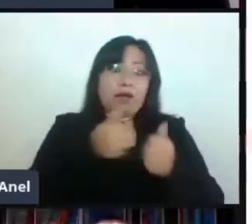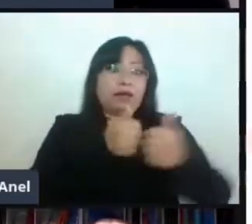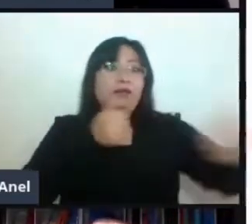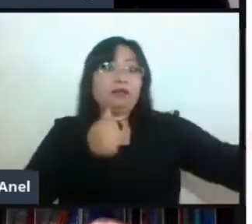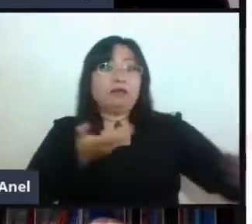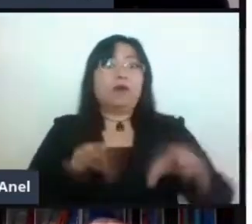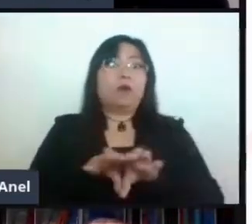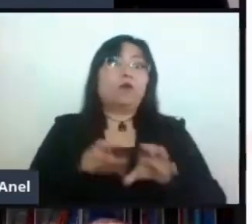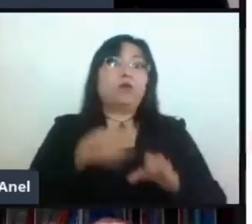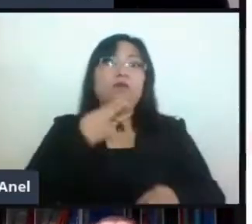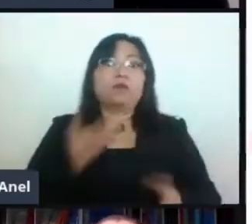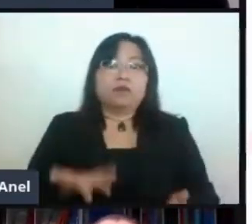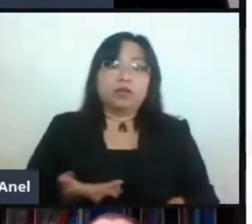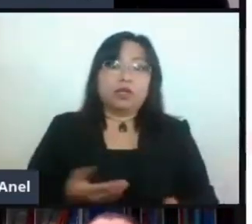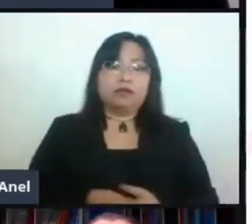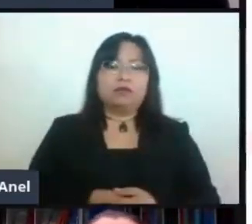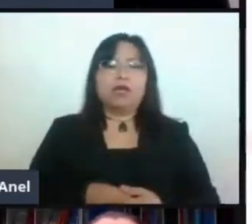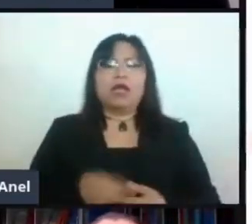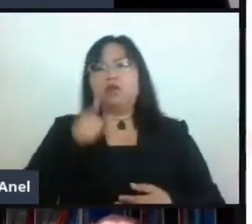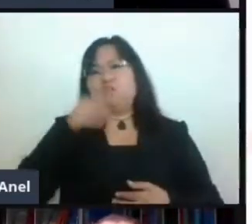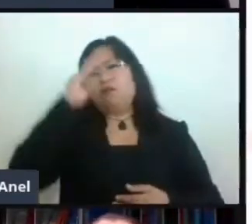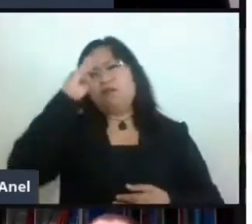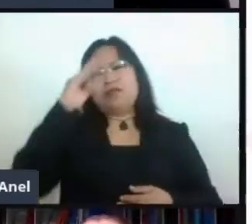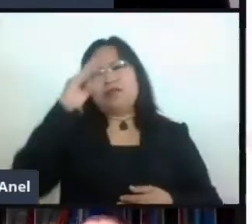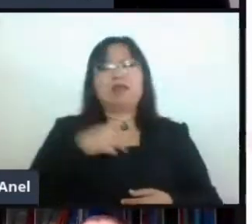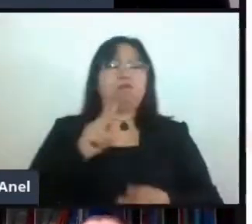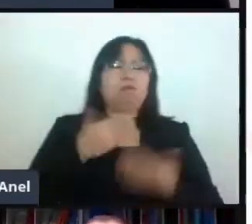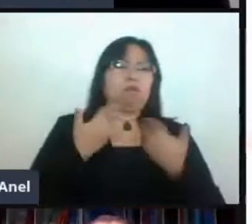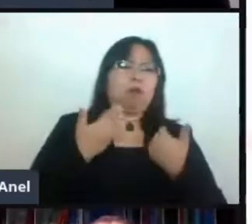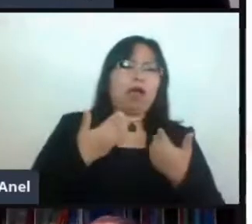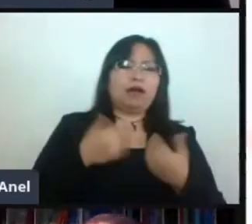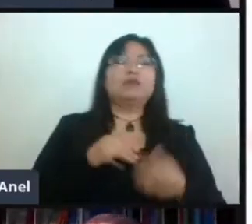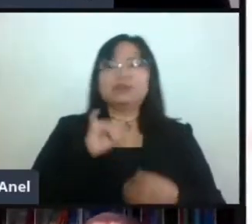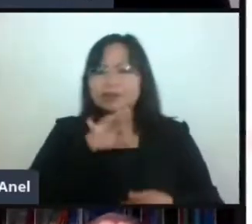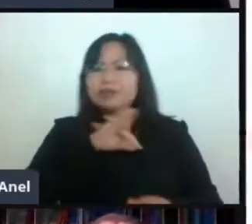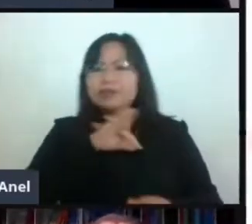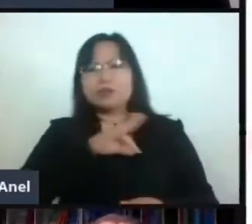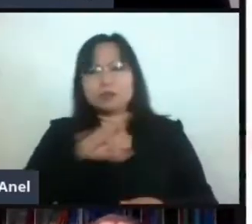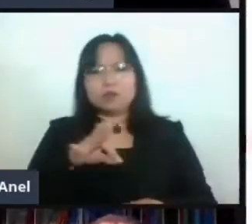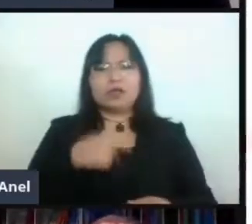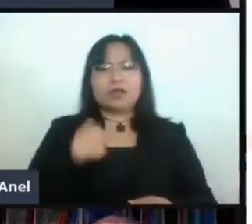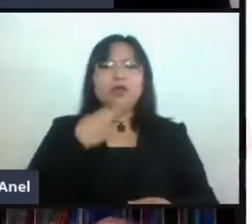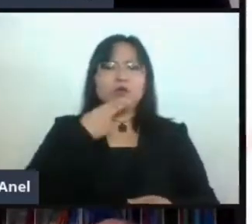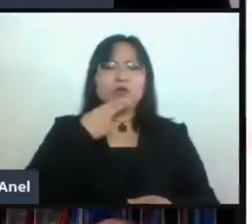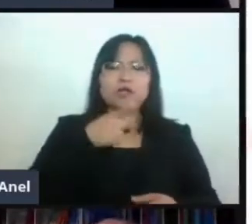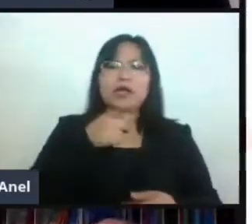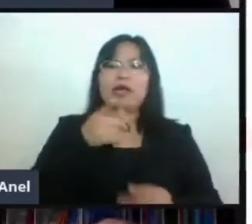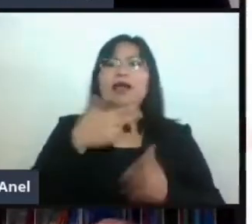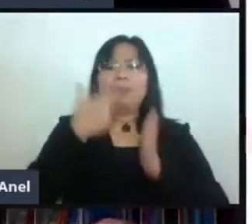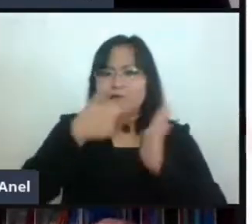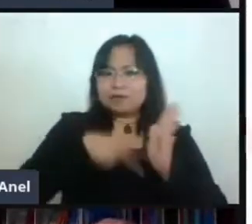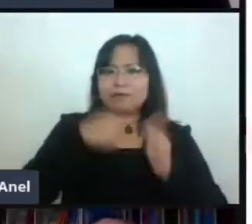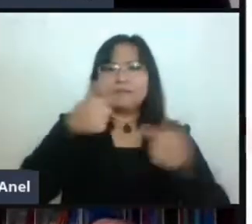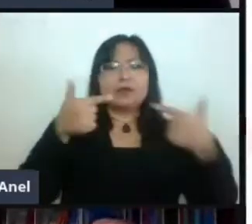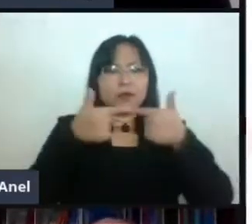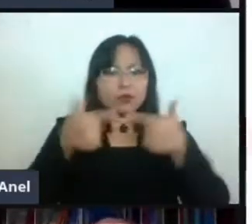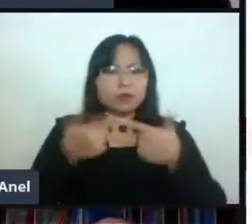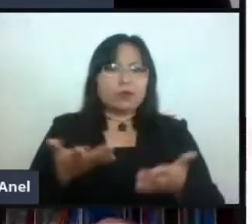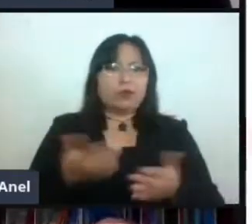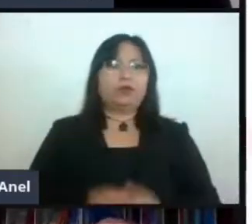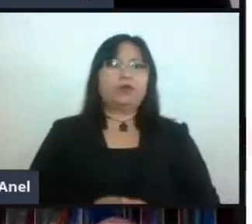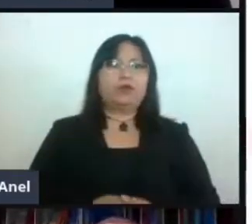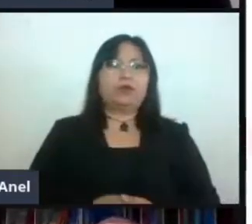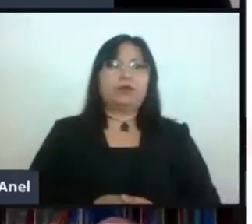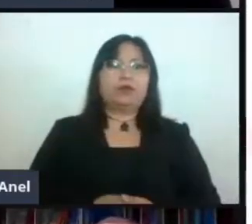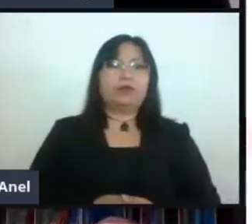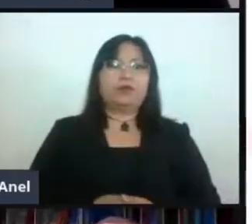pero en este momento estábamos en clases presenciales y ahora todos estamos confinados, Carlos. Entonces, nos agarró a todos un